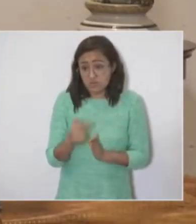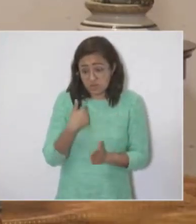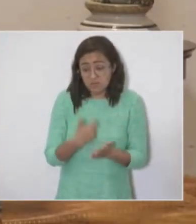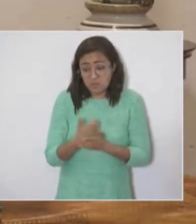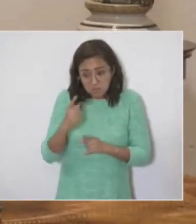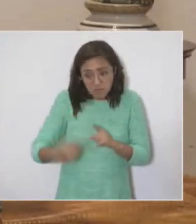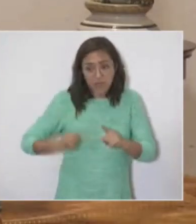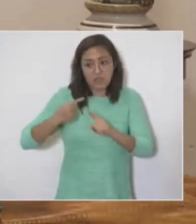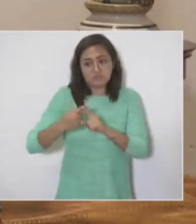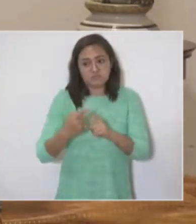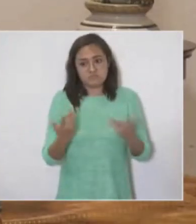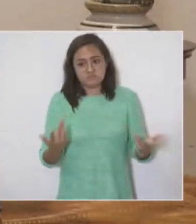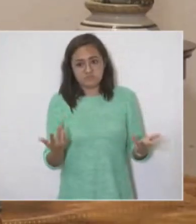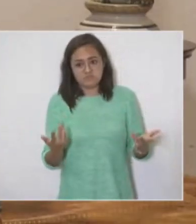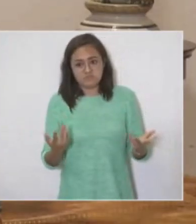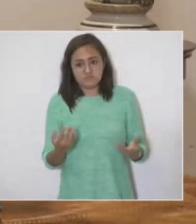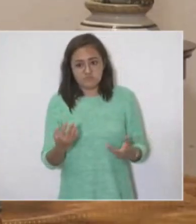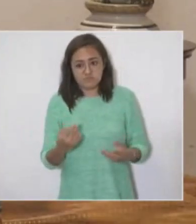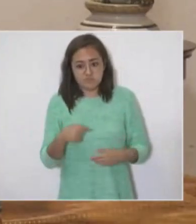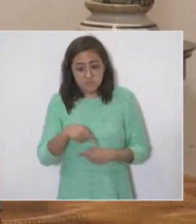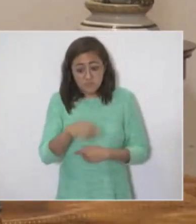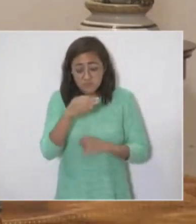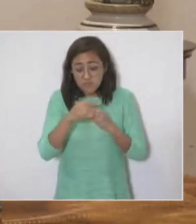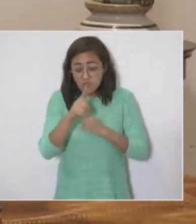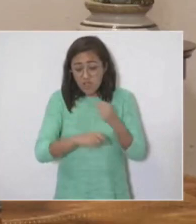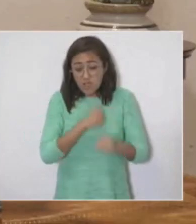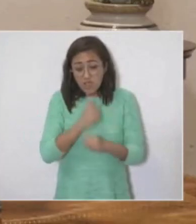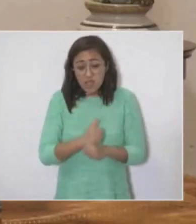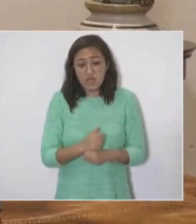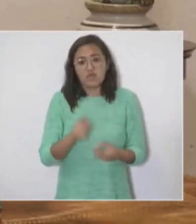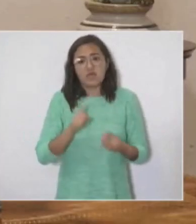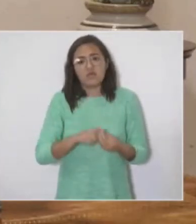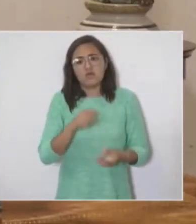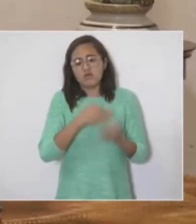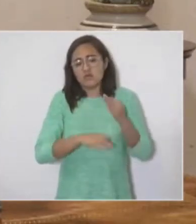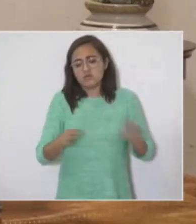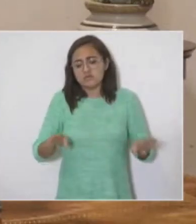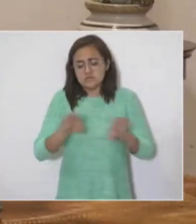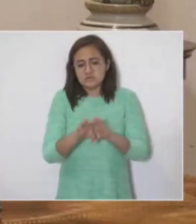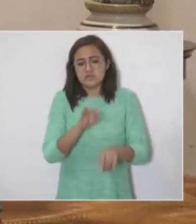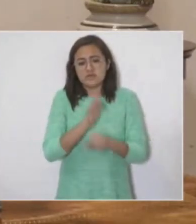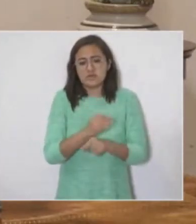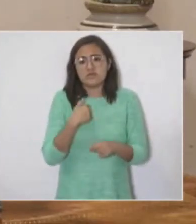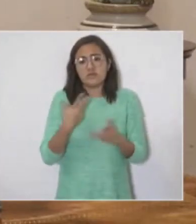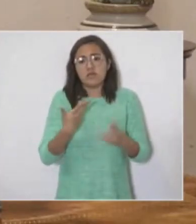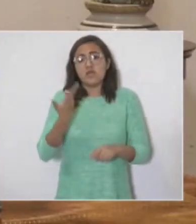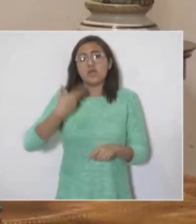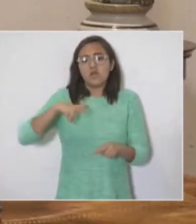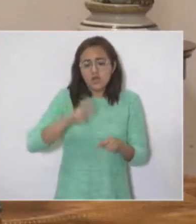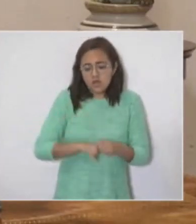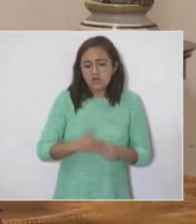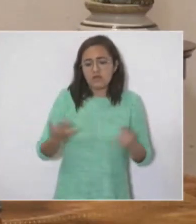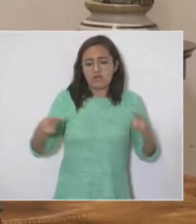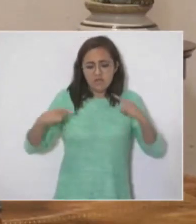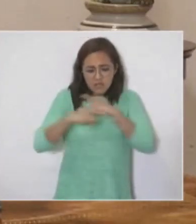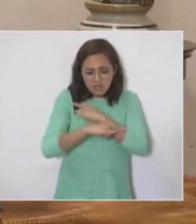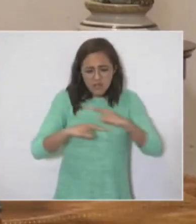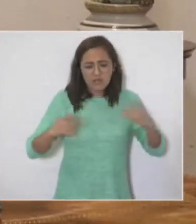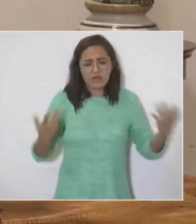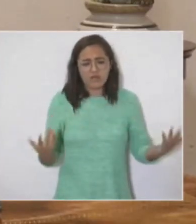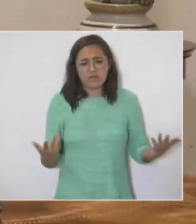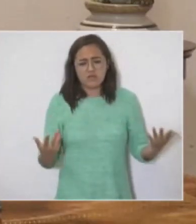pesos fin de año donde vienen todos los cierres estamos construyendo hospitales carreteras